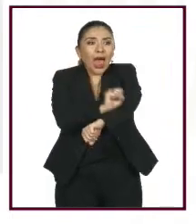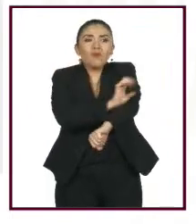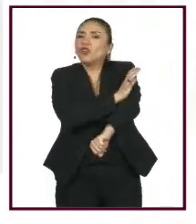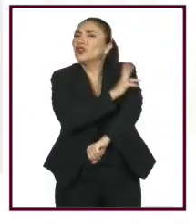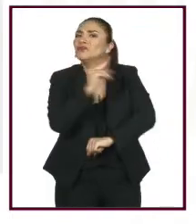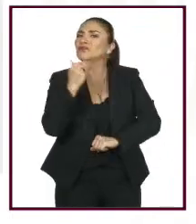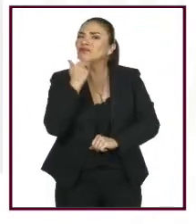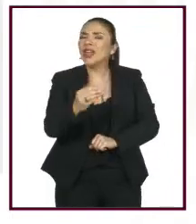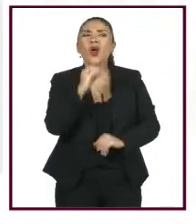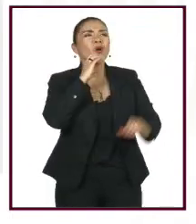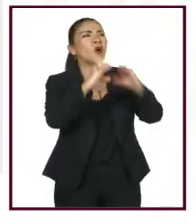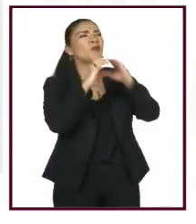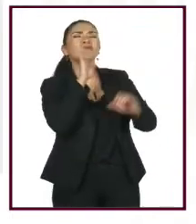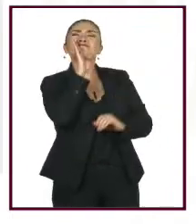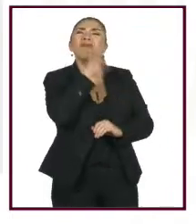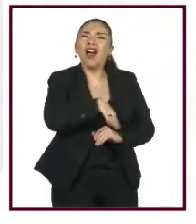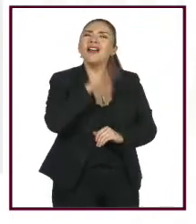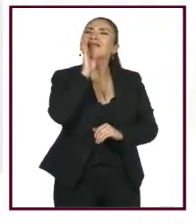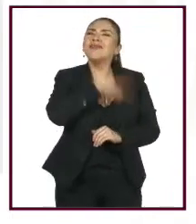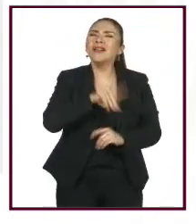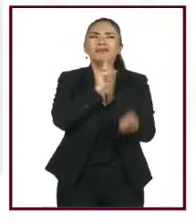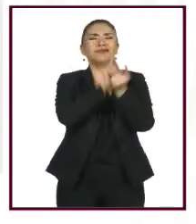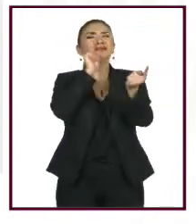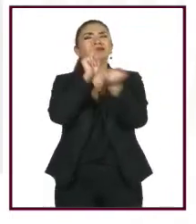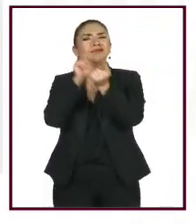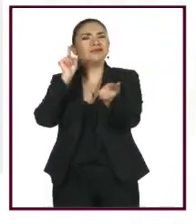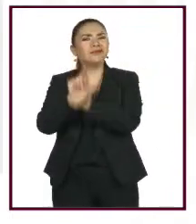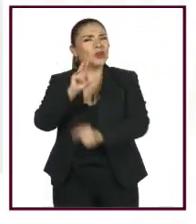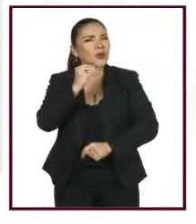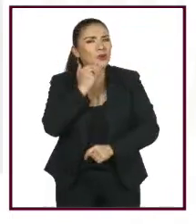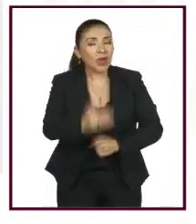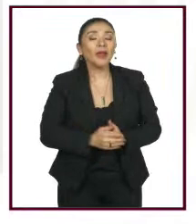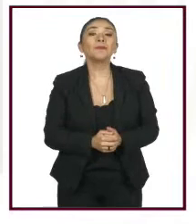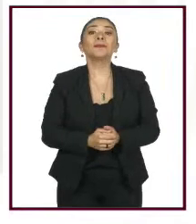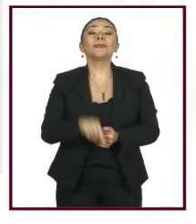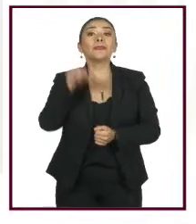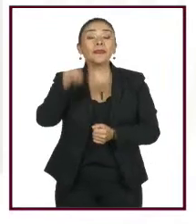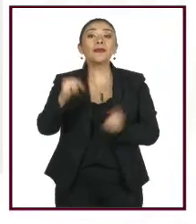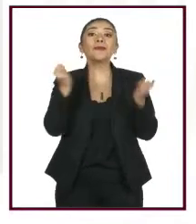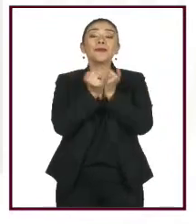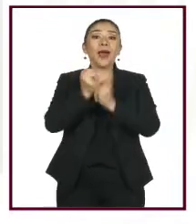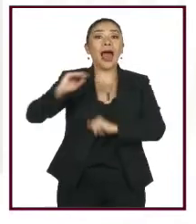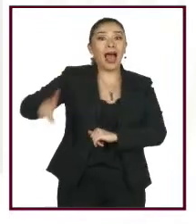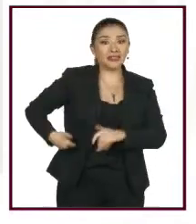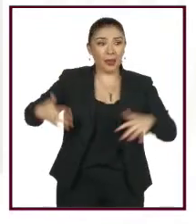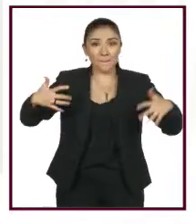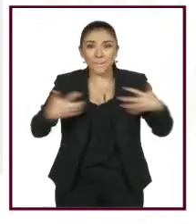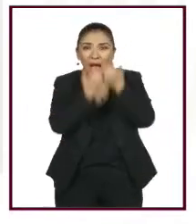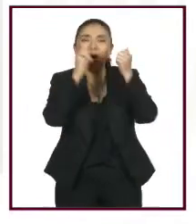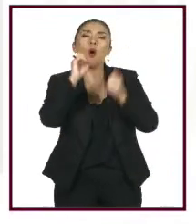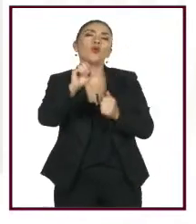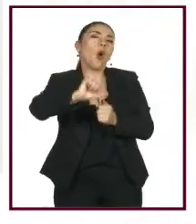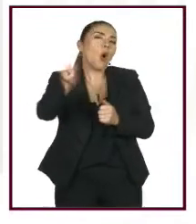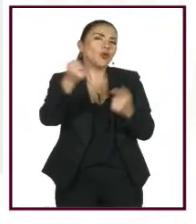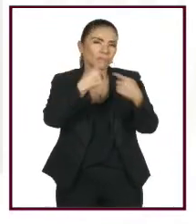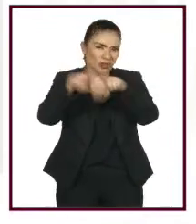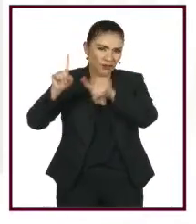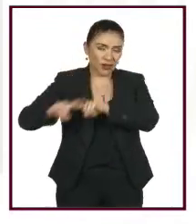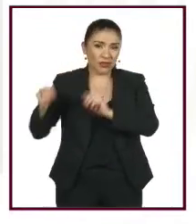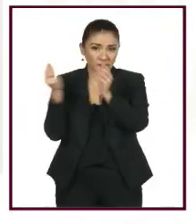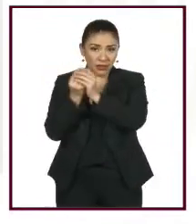y en sus relaciones interpersonales. También esto que tiene que ver con los accidentes de tránsito y de otro tipo,